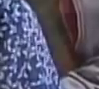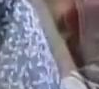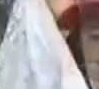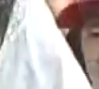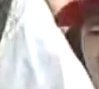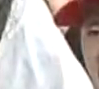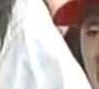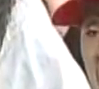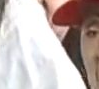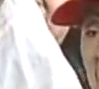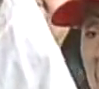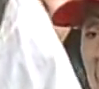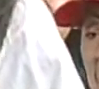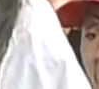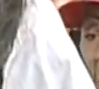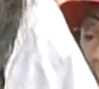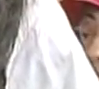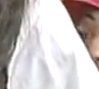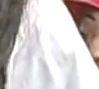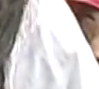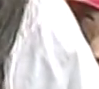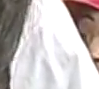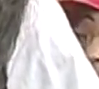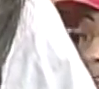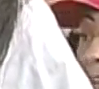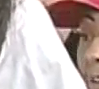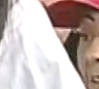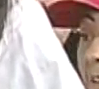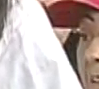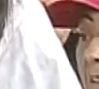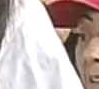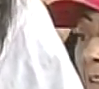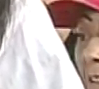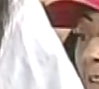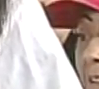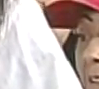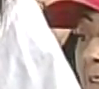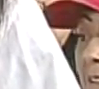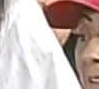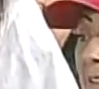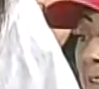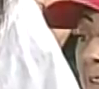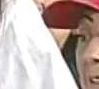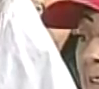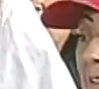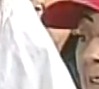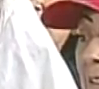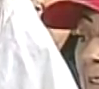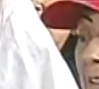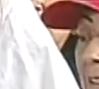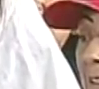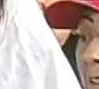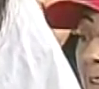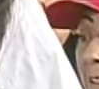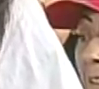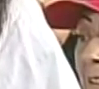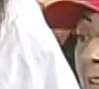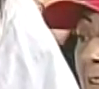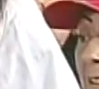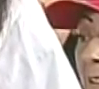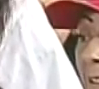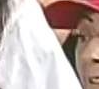de igual manera el saludo extendido para nuestro ministro villarroel en primer lugar yo quisiera darle un saludo